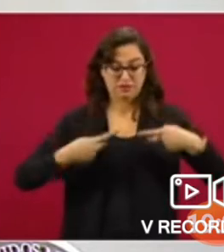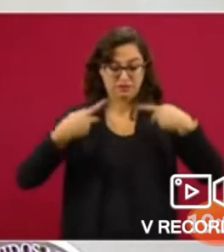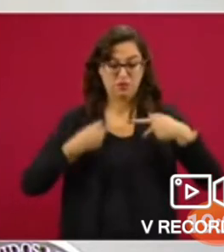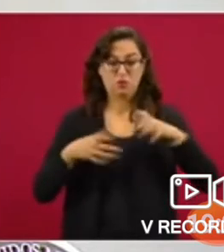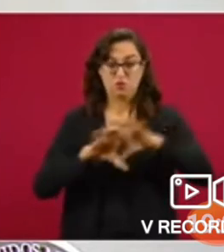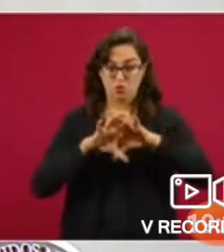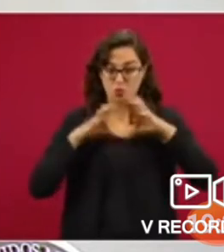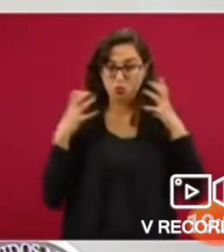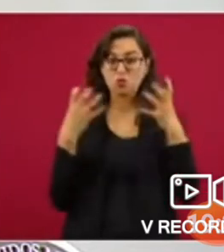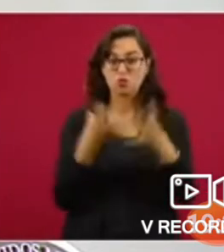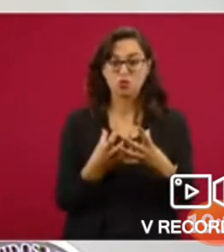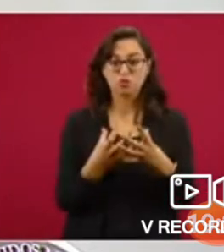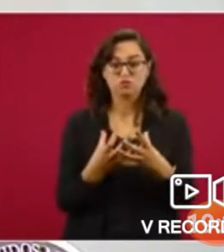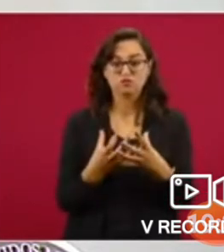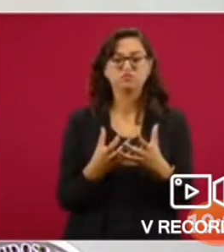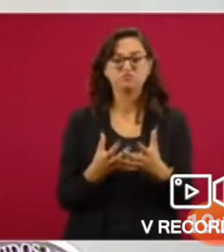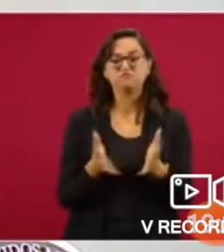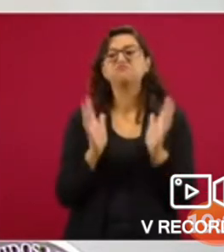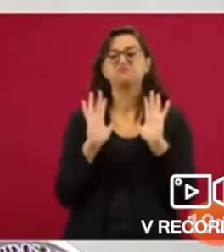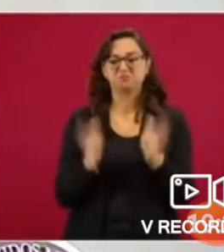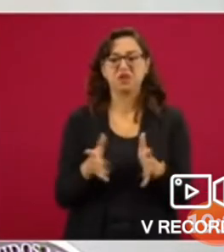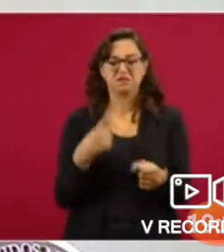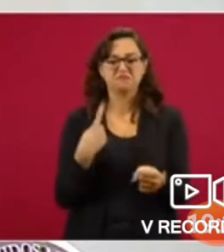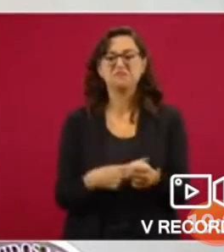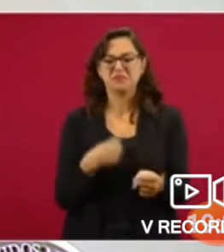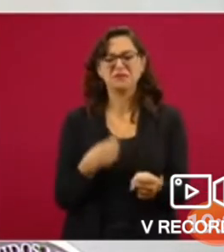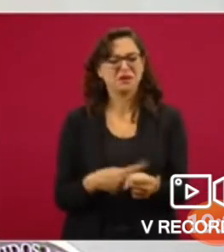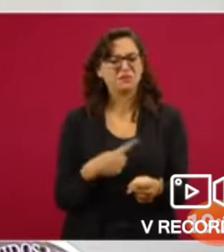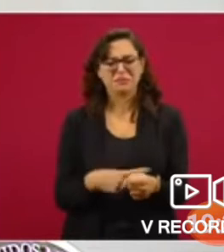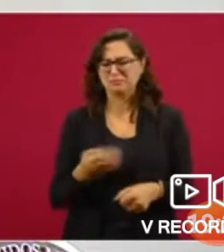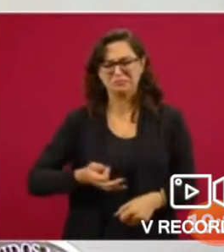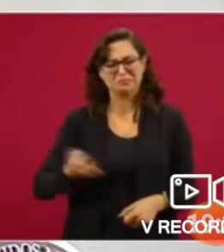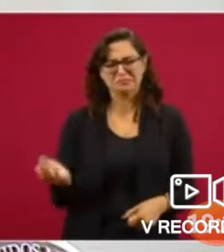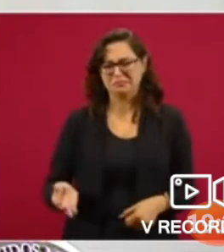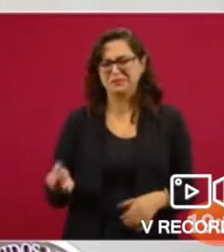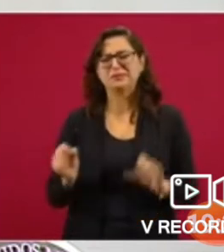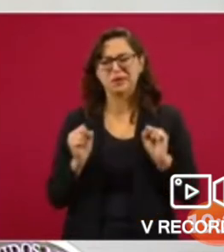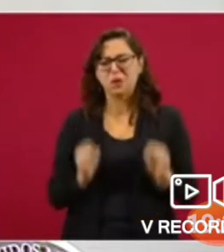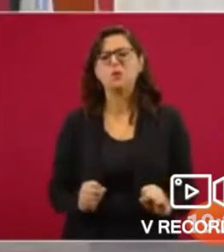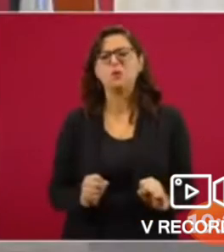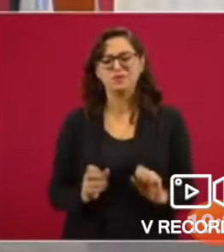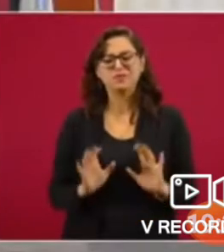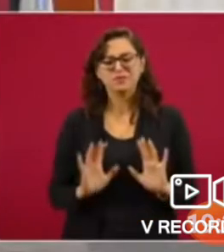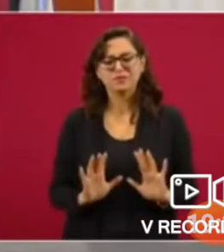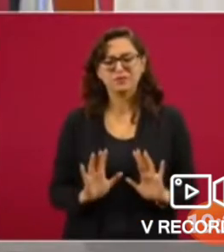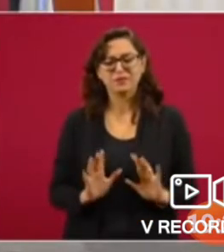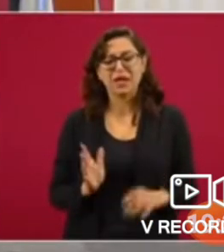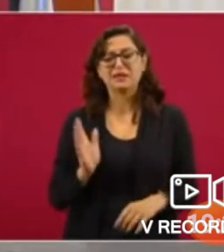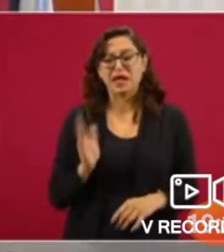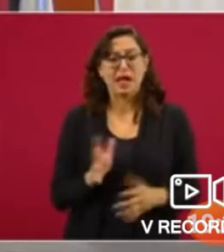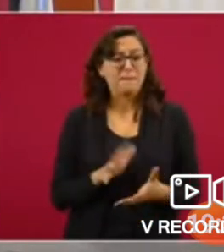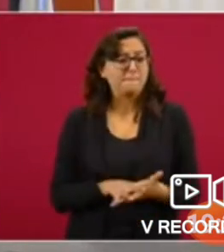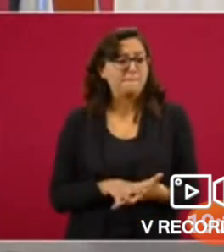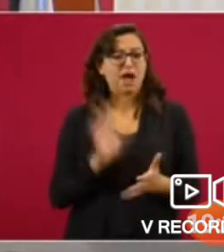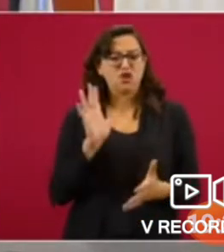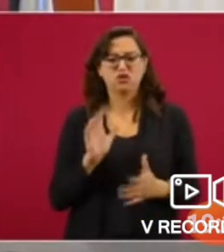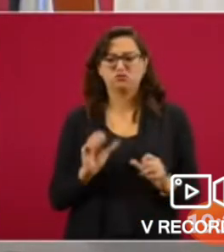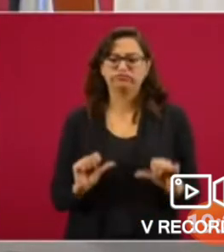entero, probablemente ya tuvieron exposición a COVID y se asume que la mayoría